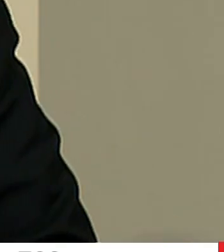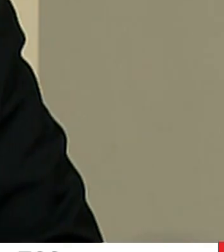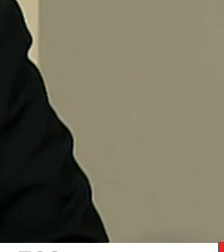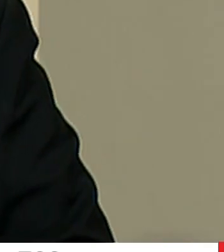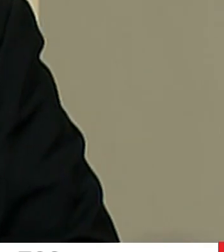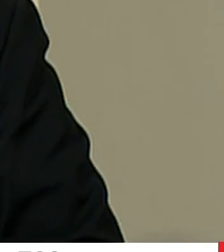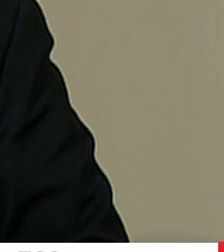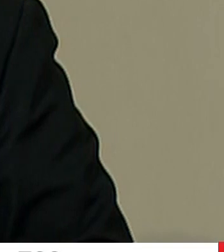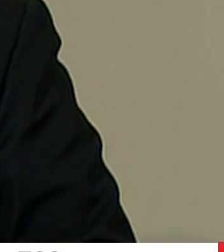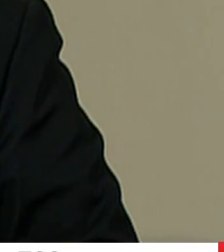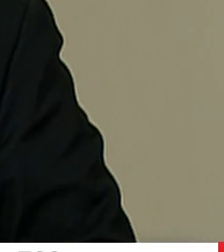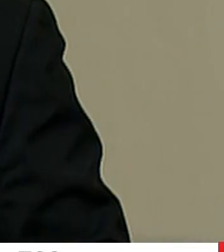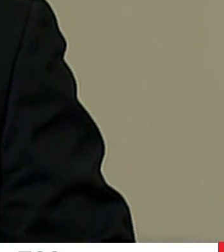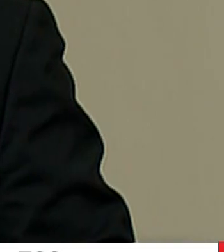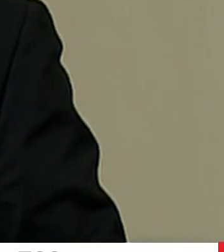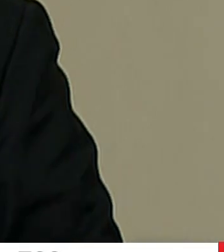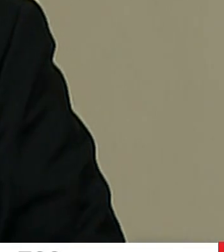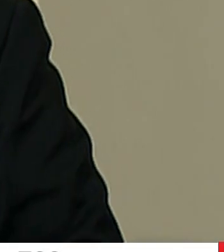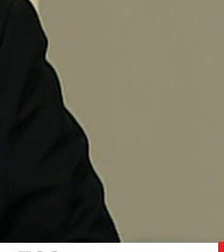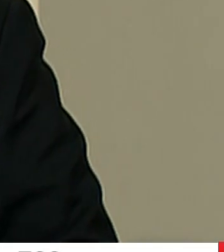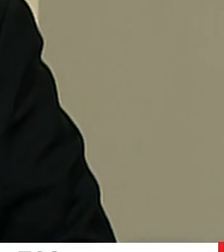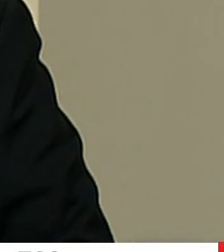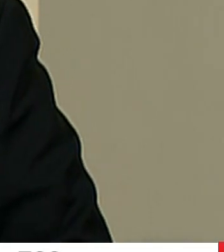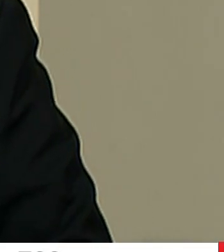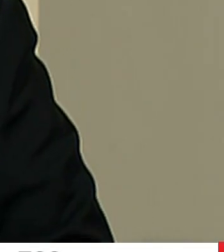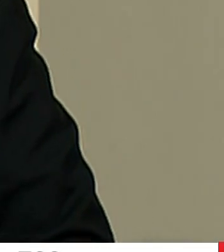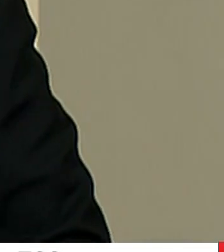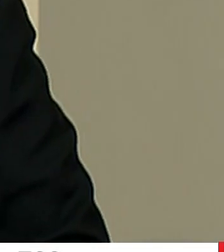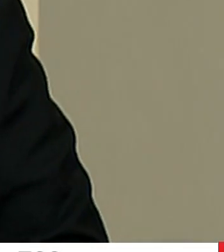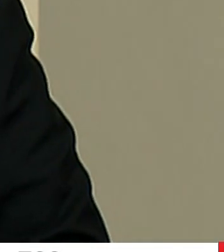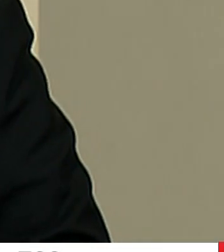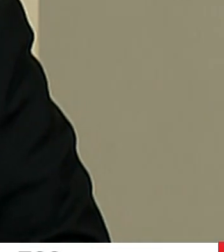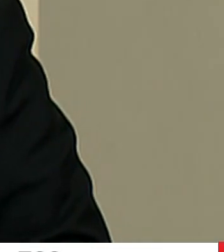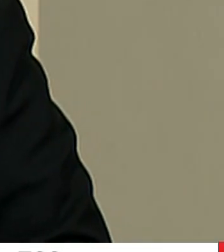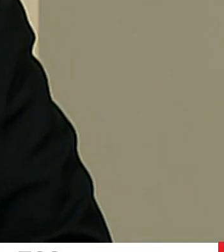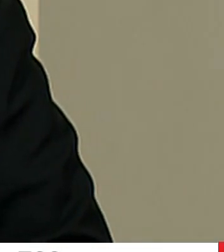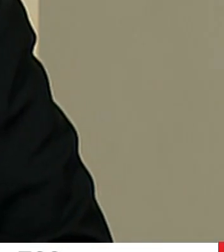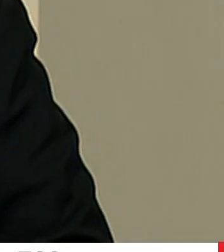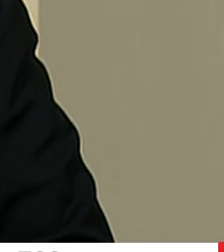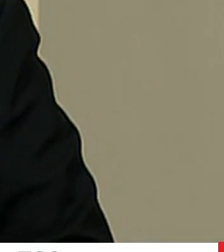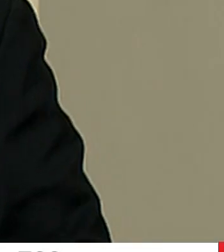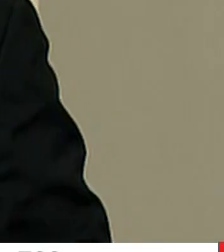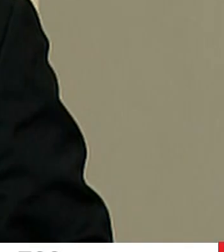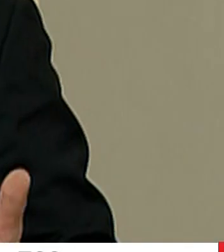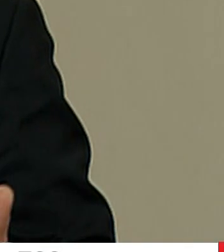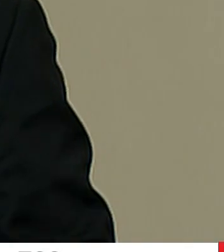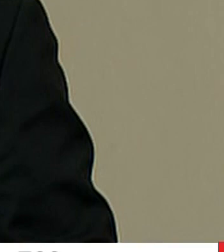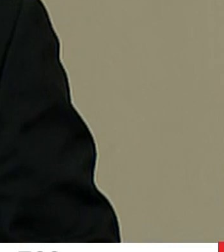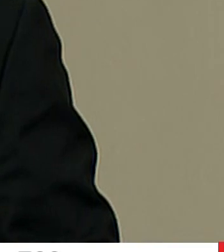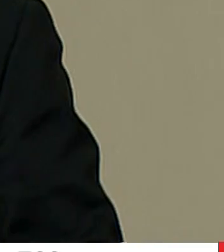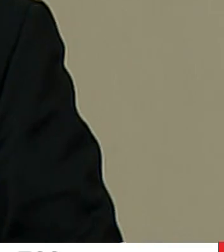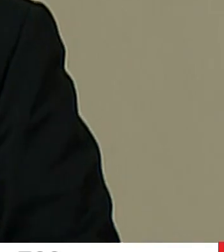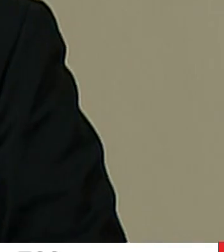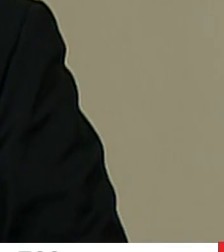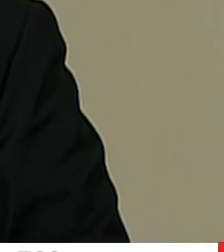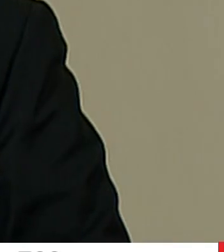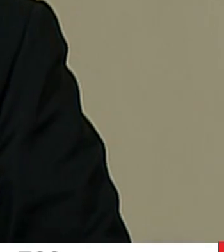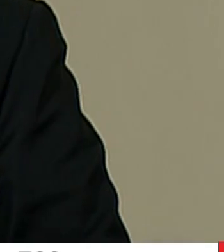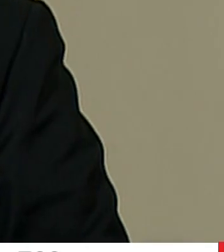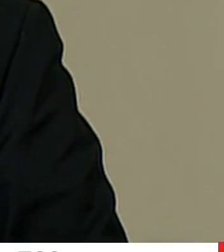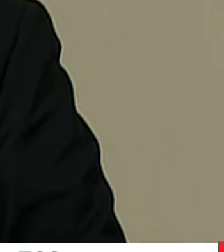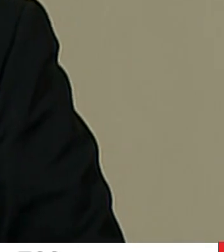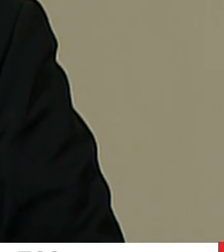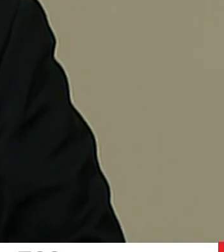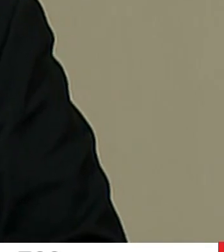En materia de las calificadoras, pues sí, son situaciones complejas, pero no es una situación exclusiva en el caso de